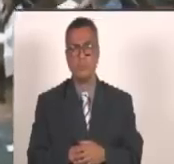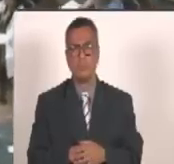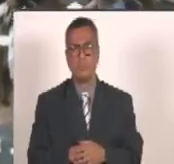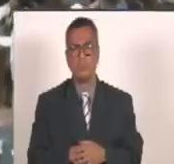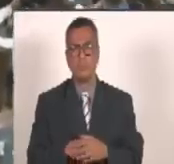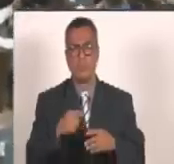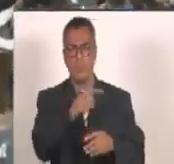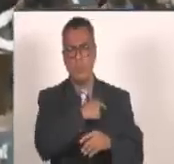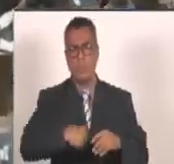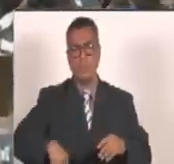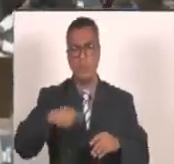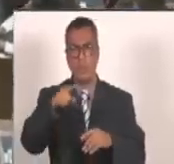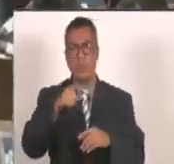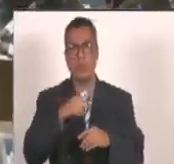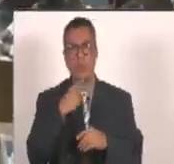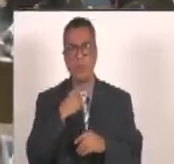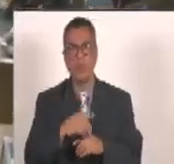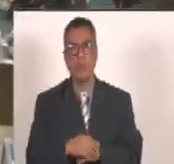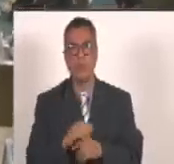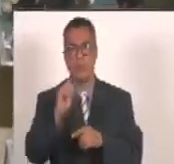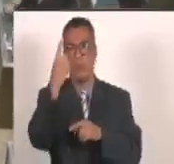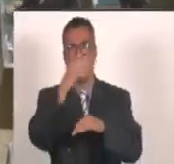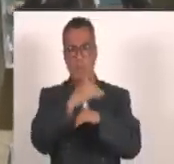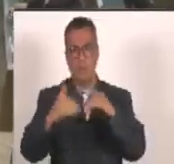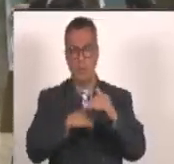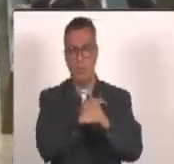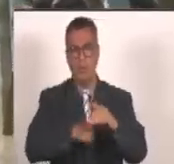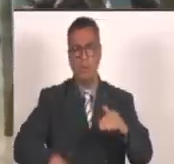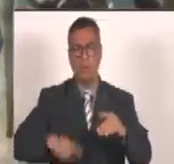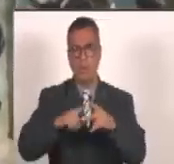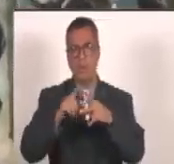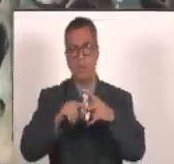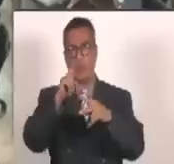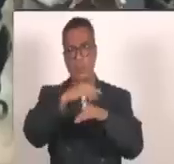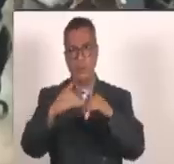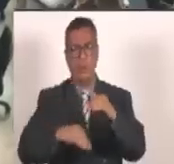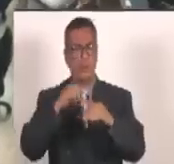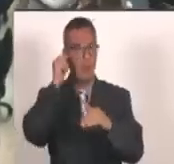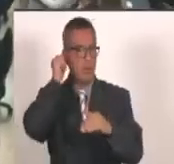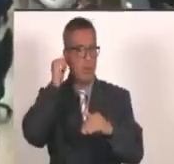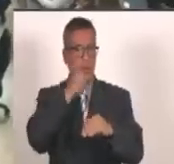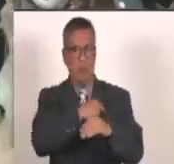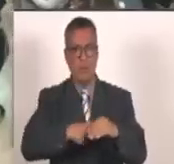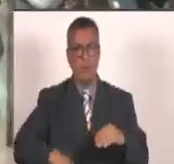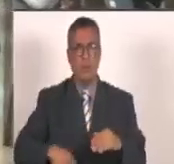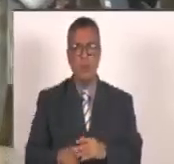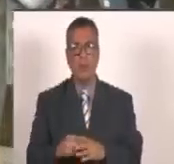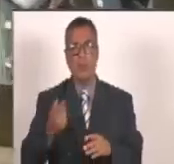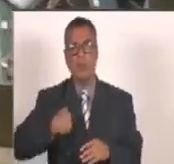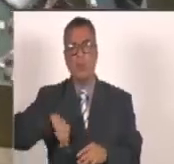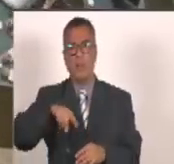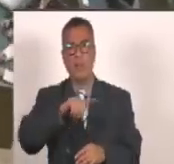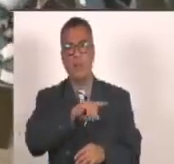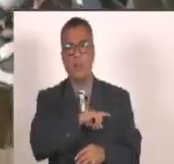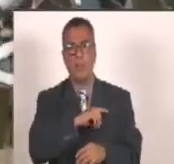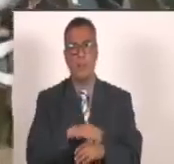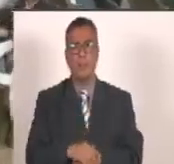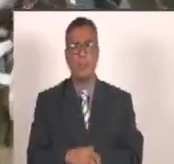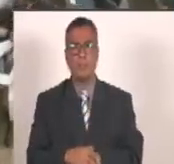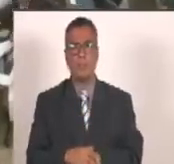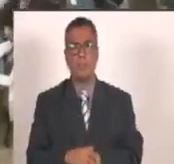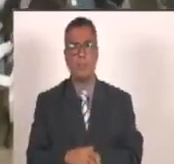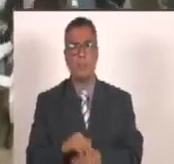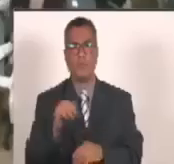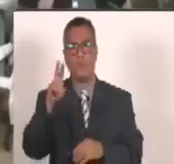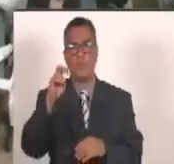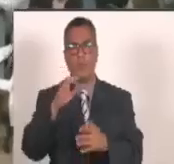Señor presidente, primer vicepresidente, segunda vicepresidenta, nuestro